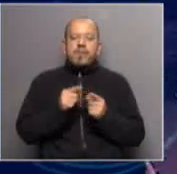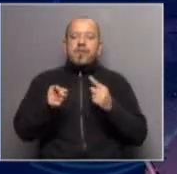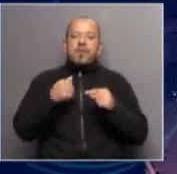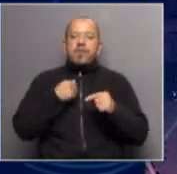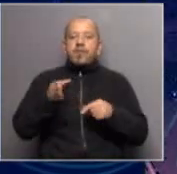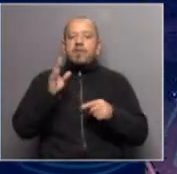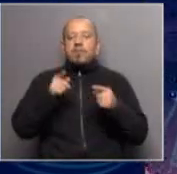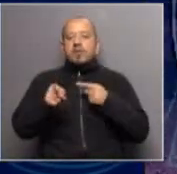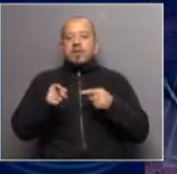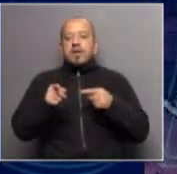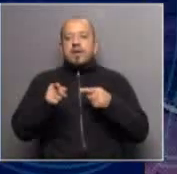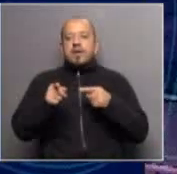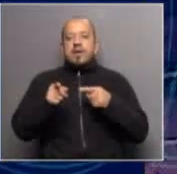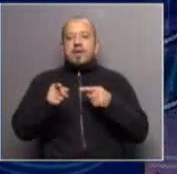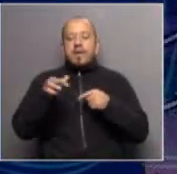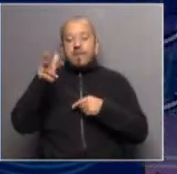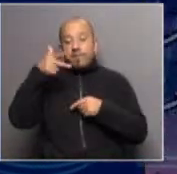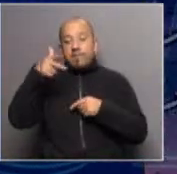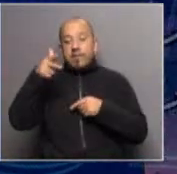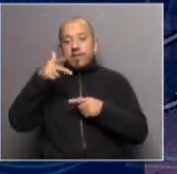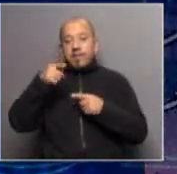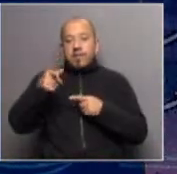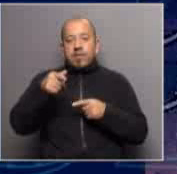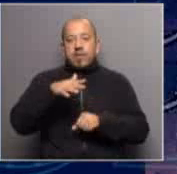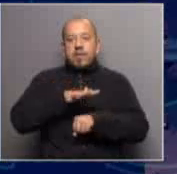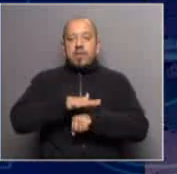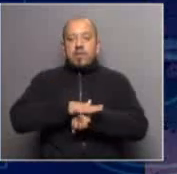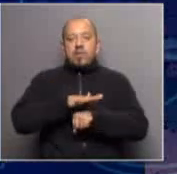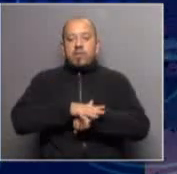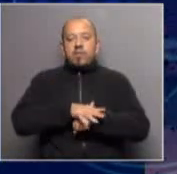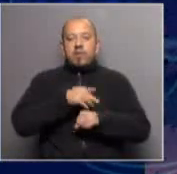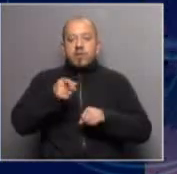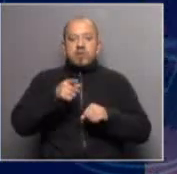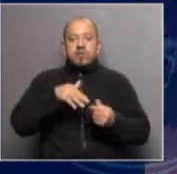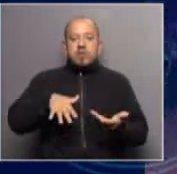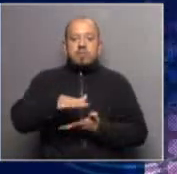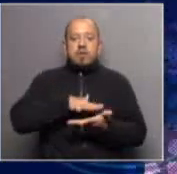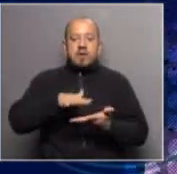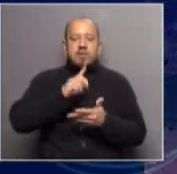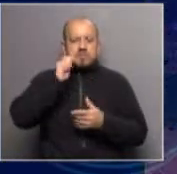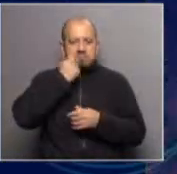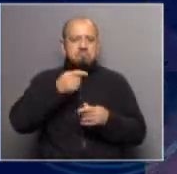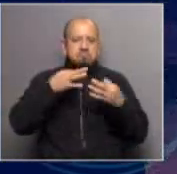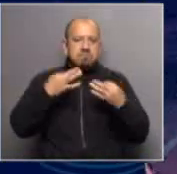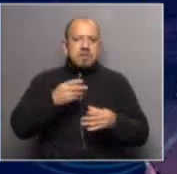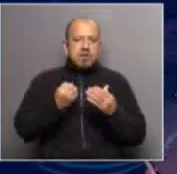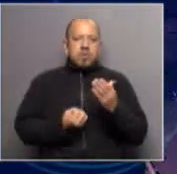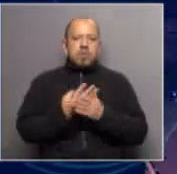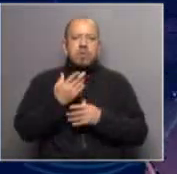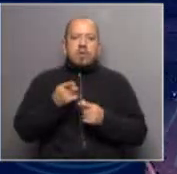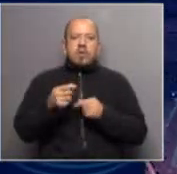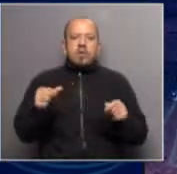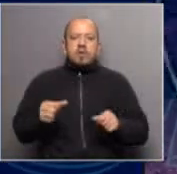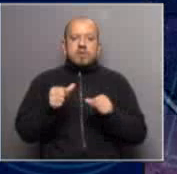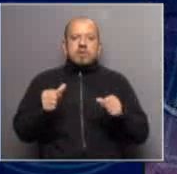fuimos a filmar ahí. A mí me gustó mucho cómo quedó en el momento. Y ahora que la plaza está mucho más linda y mucho más nueva, que la hicieron